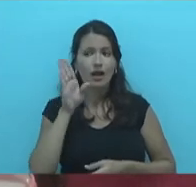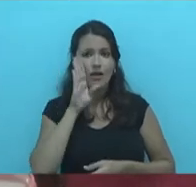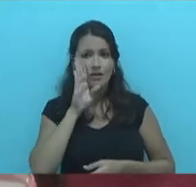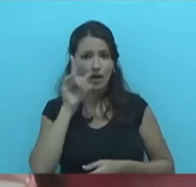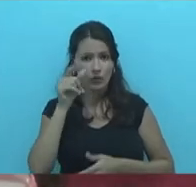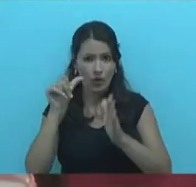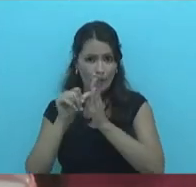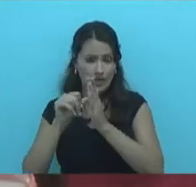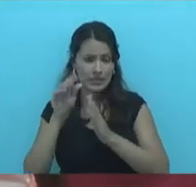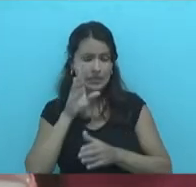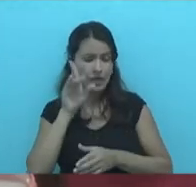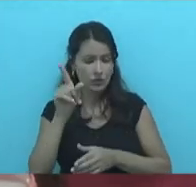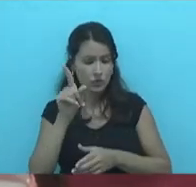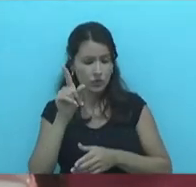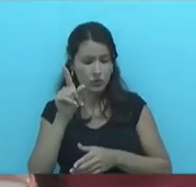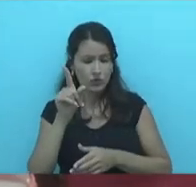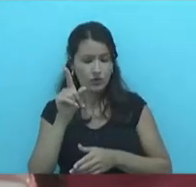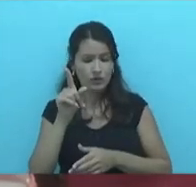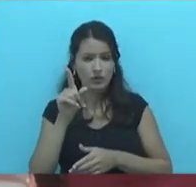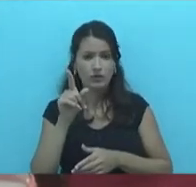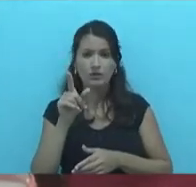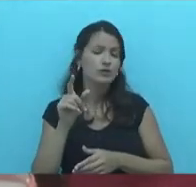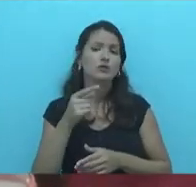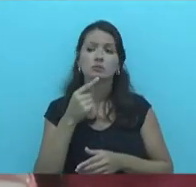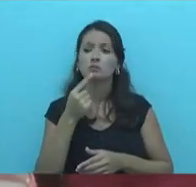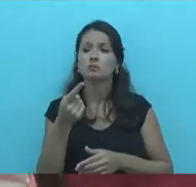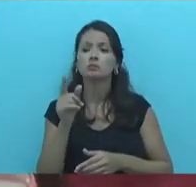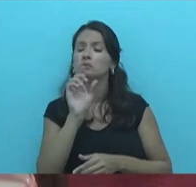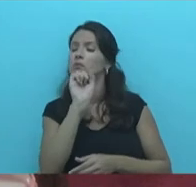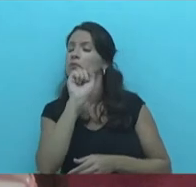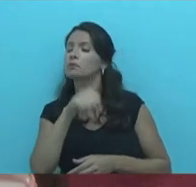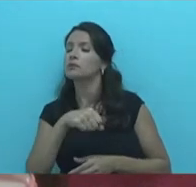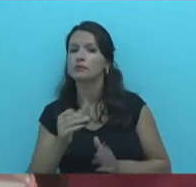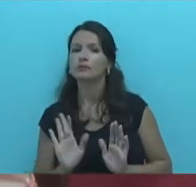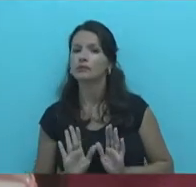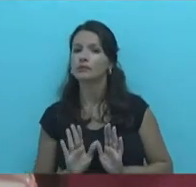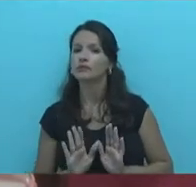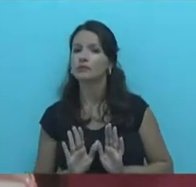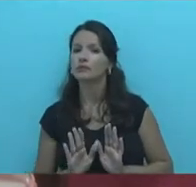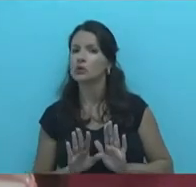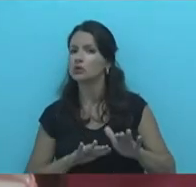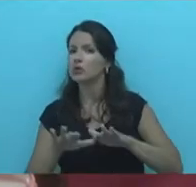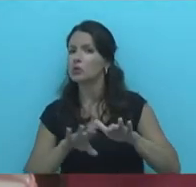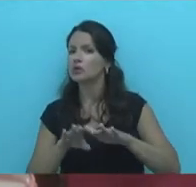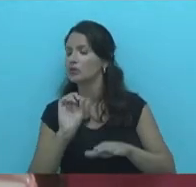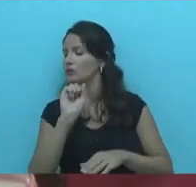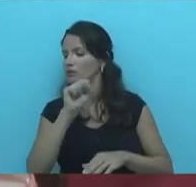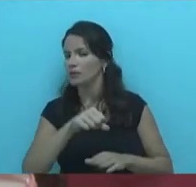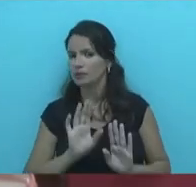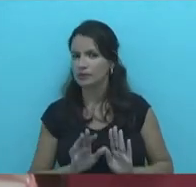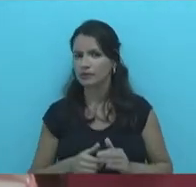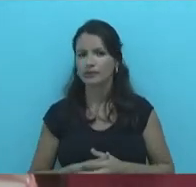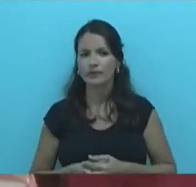como hizo el desconocimiento del TIAR, que el tratado, ¿no es cierto?, de intereses